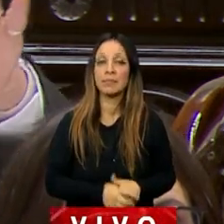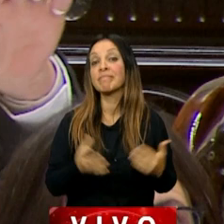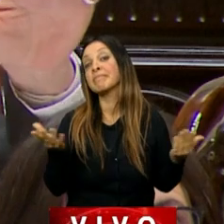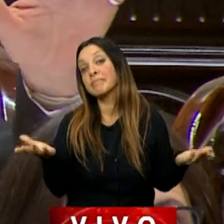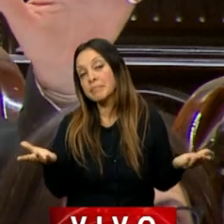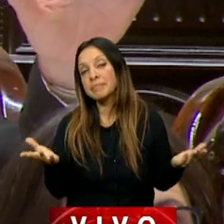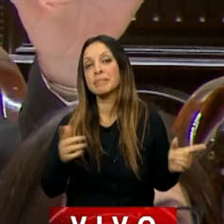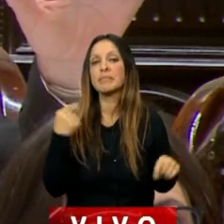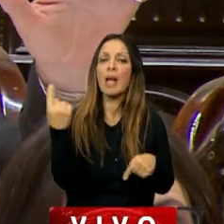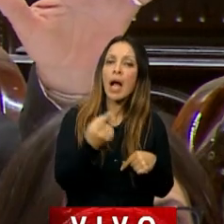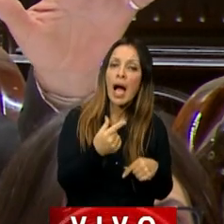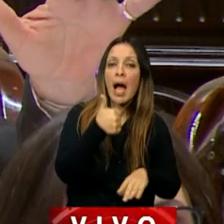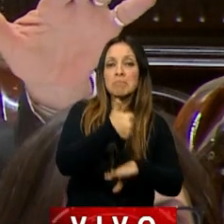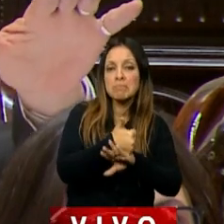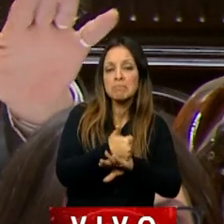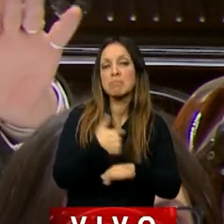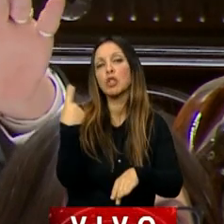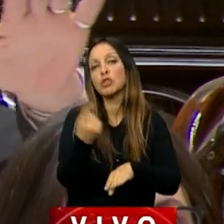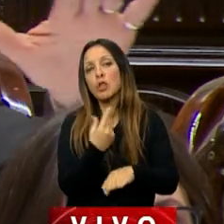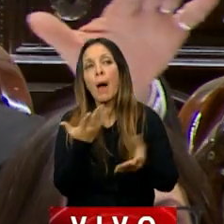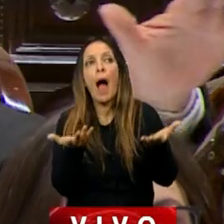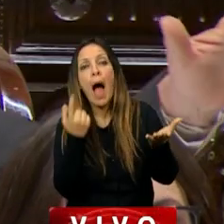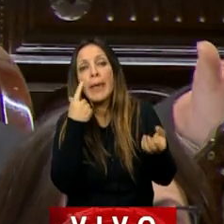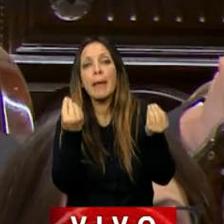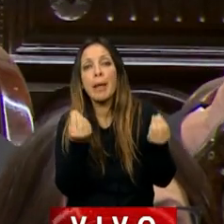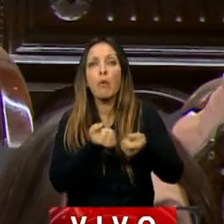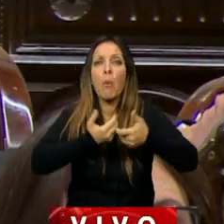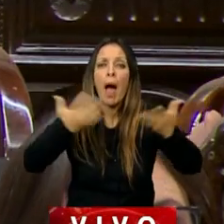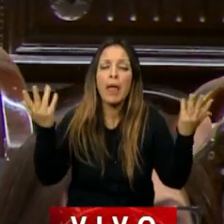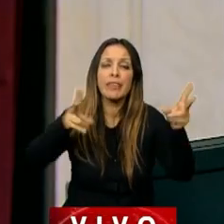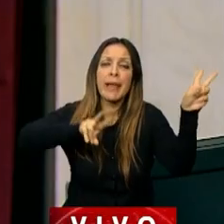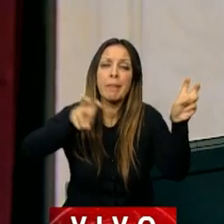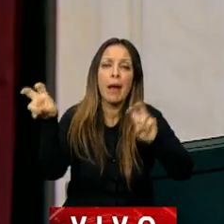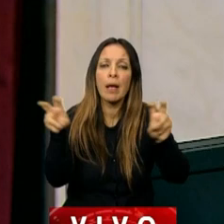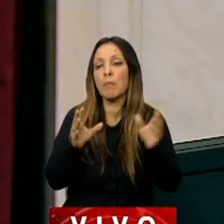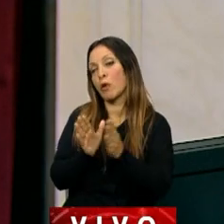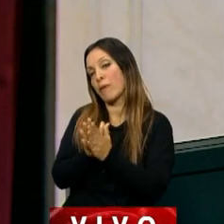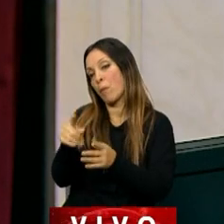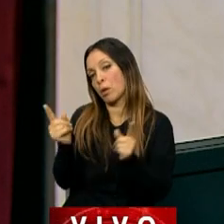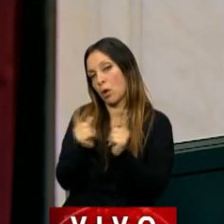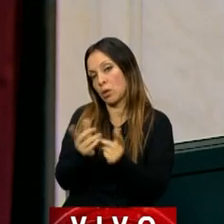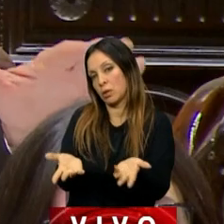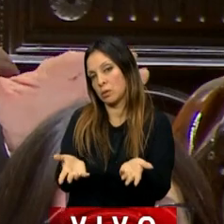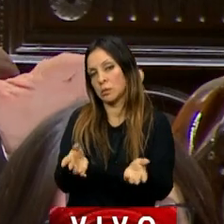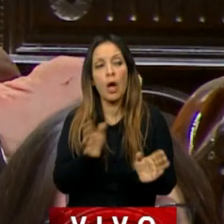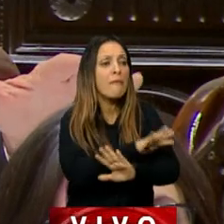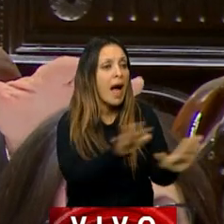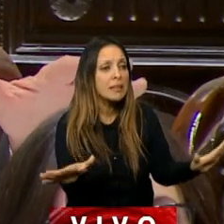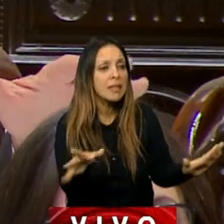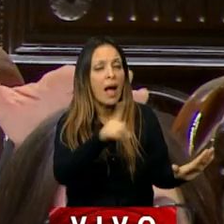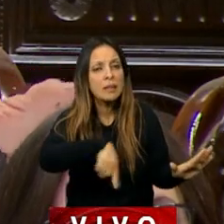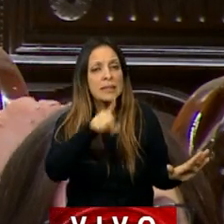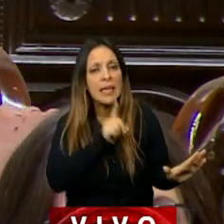Pero acá estamos para hablar de cuánta cosa se nos ocurre. Pero no estamos.